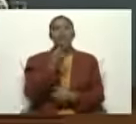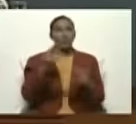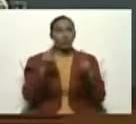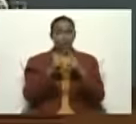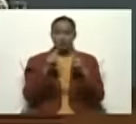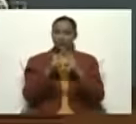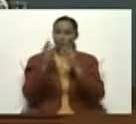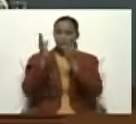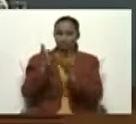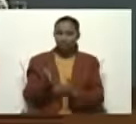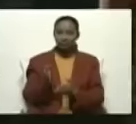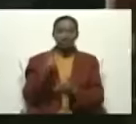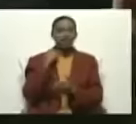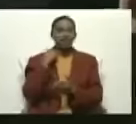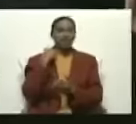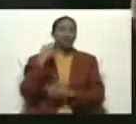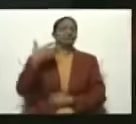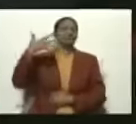tarea.